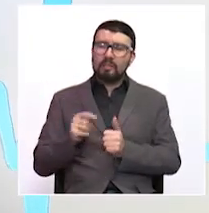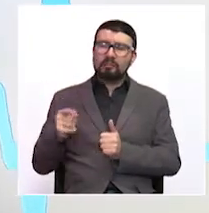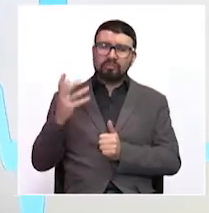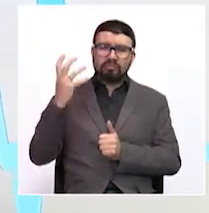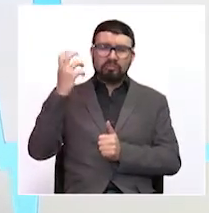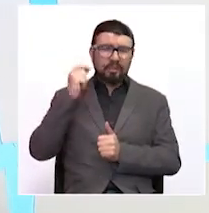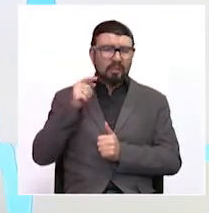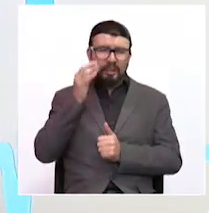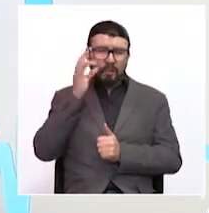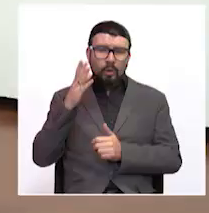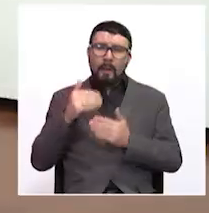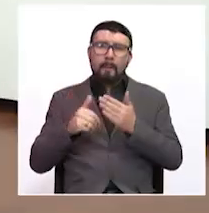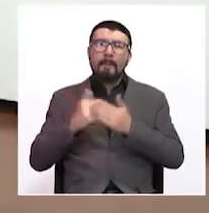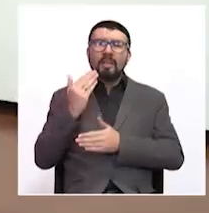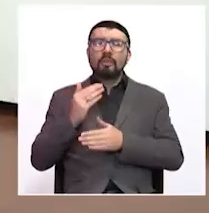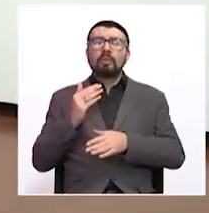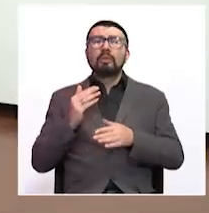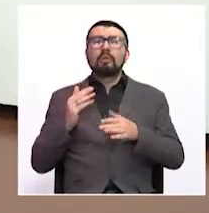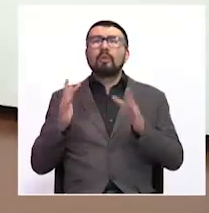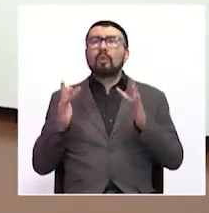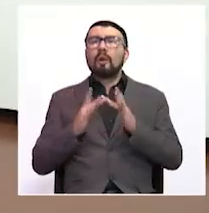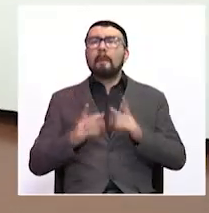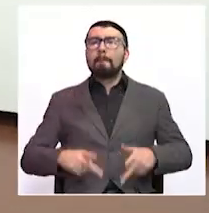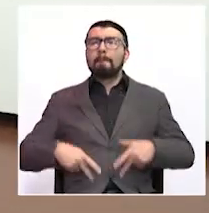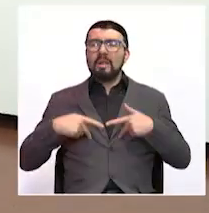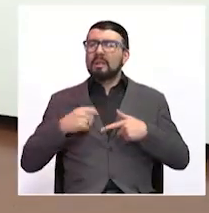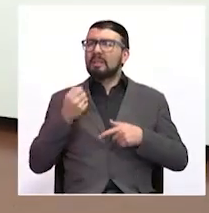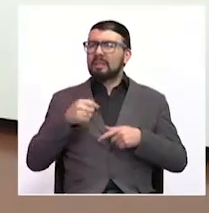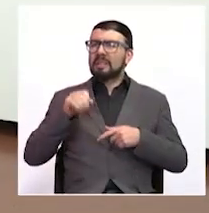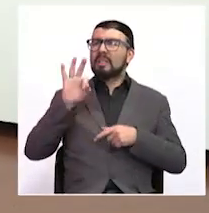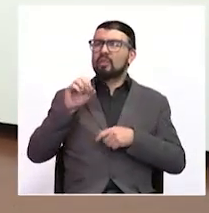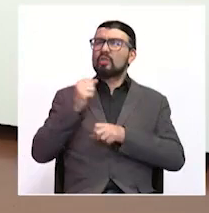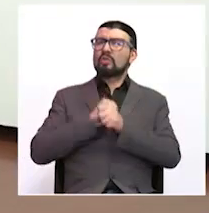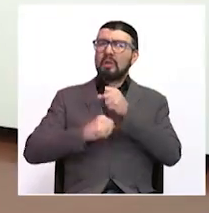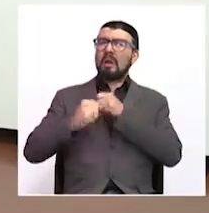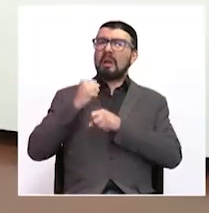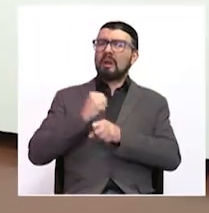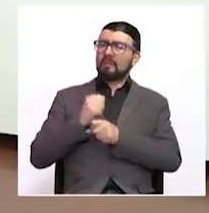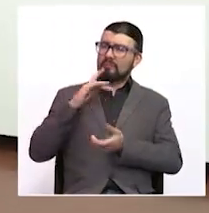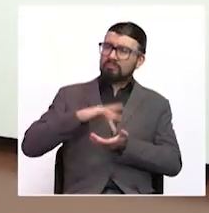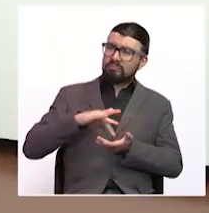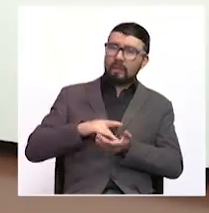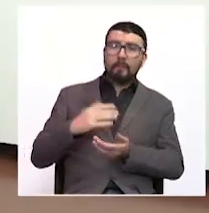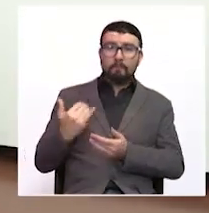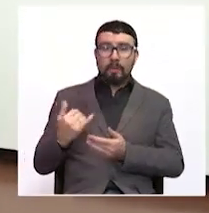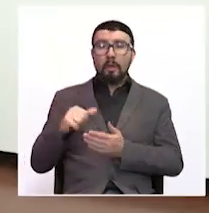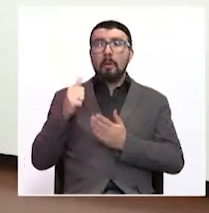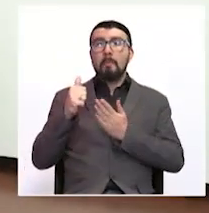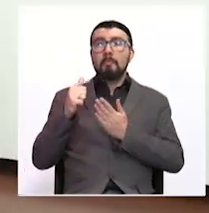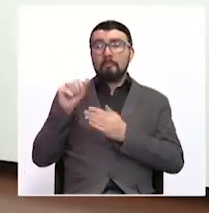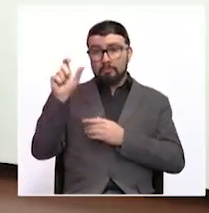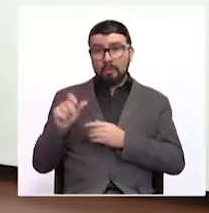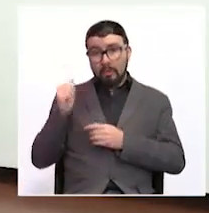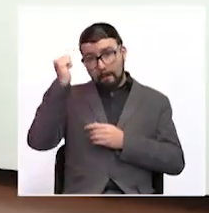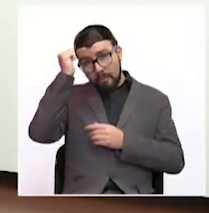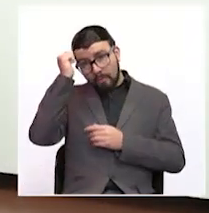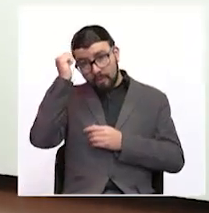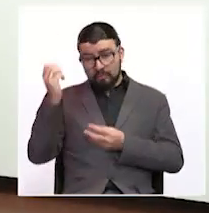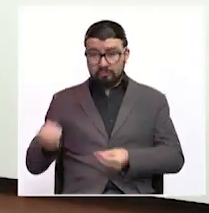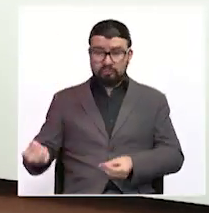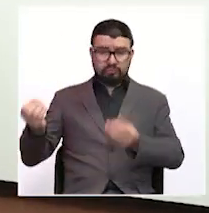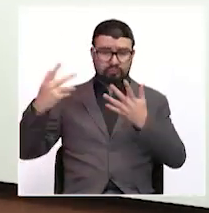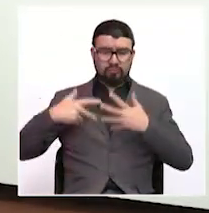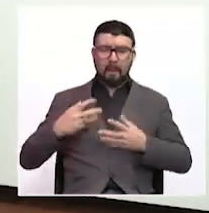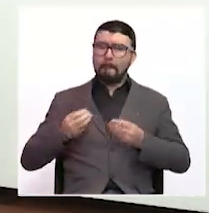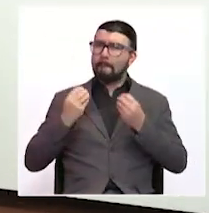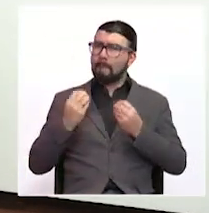comienzos de conexión bital hace 18 años y ha sido un profesor para nosotros y una persona que nos ha aportado muchísimo